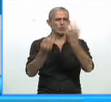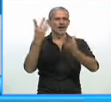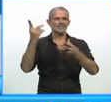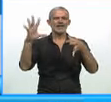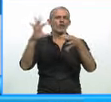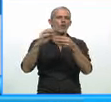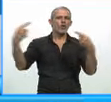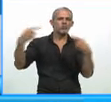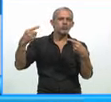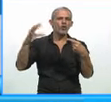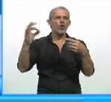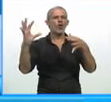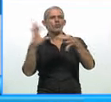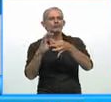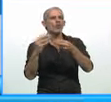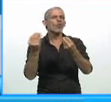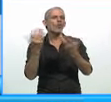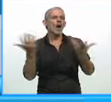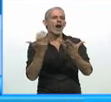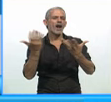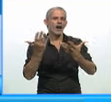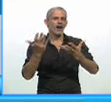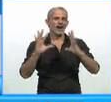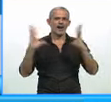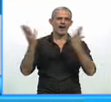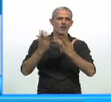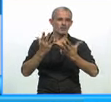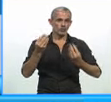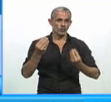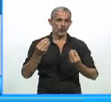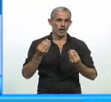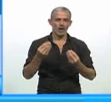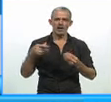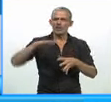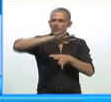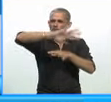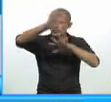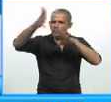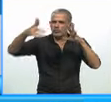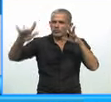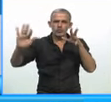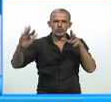victoria. Todos esos factores son compinches de ustedes o son